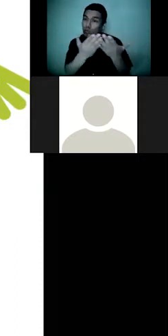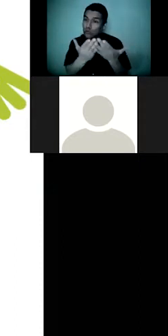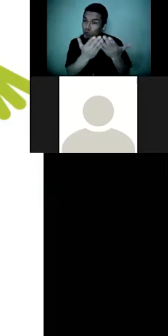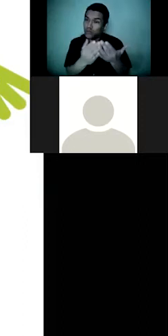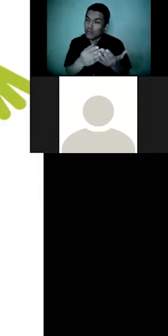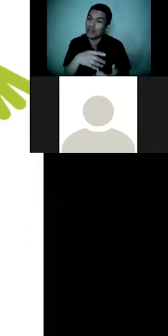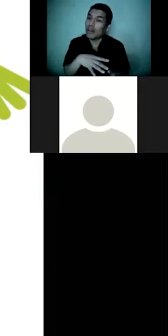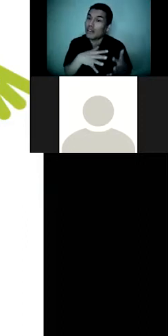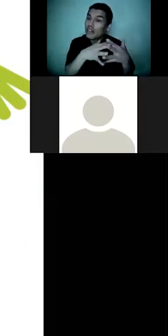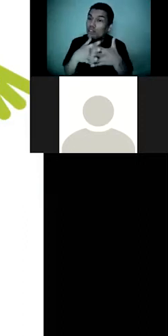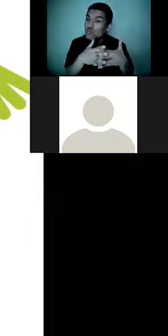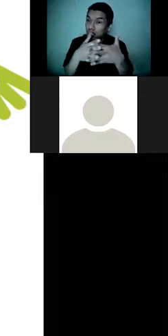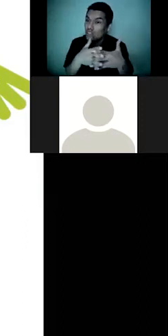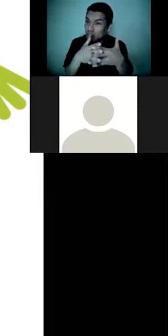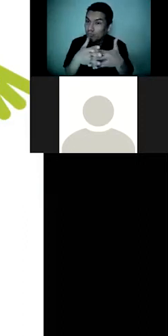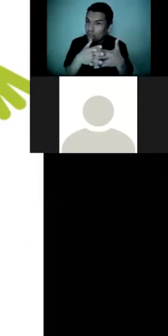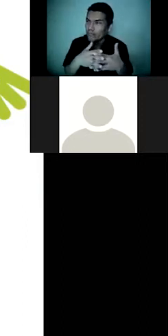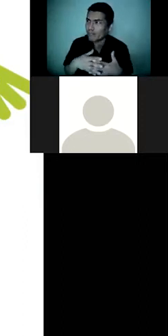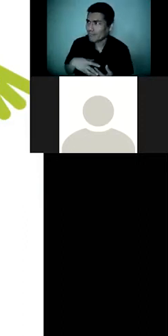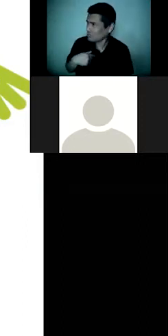ayudar para que tú te vayas a estudiar en Estados Unidos.